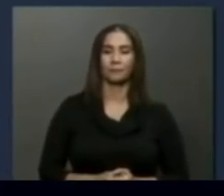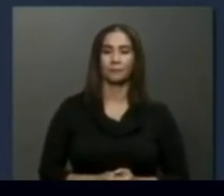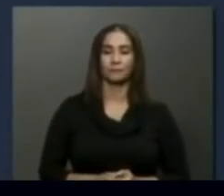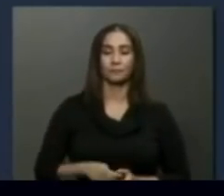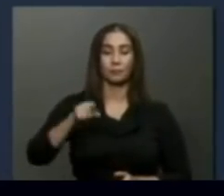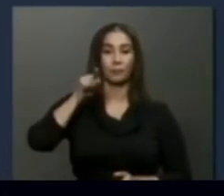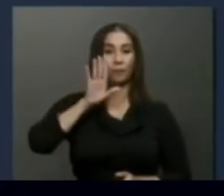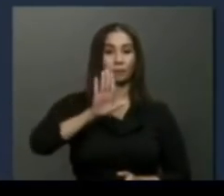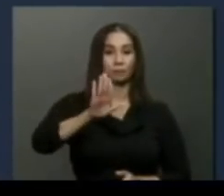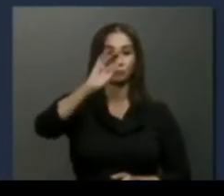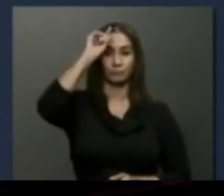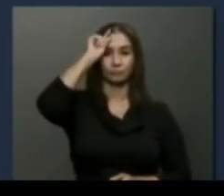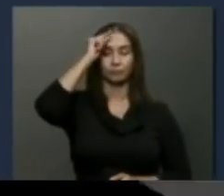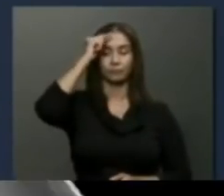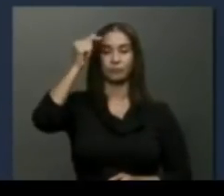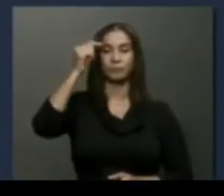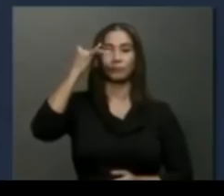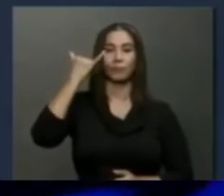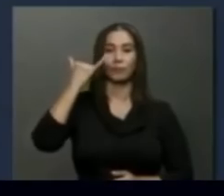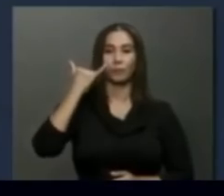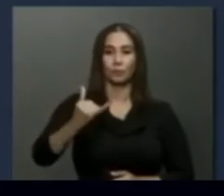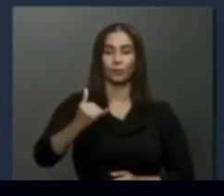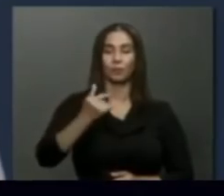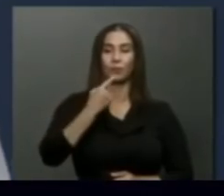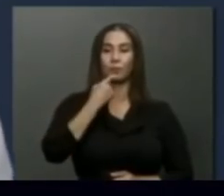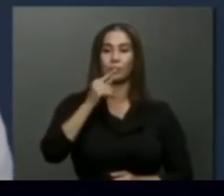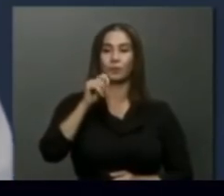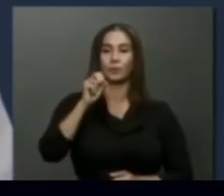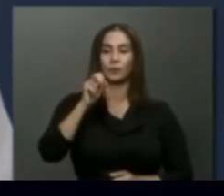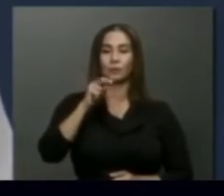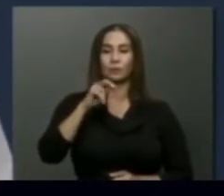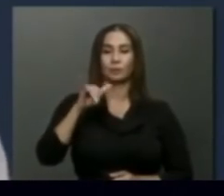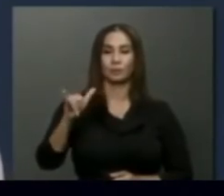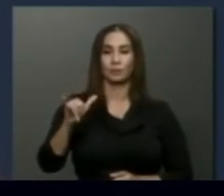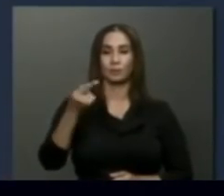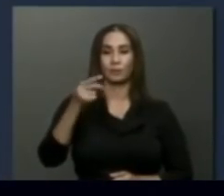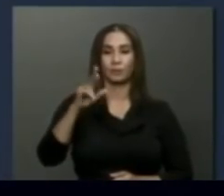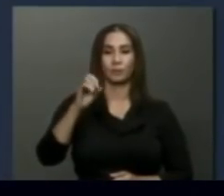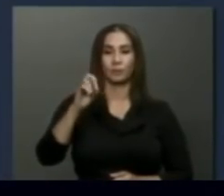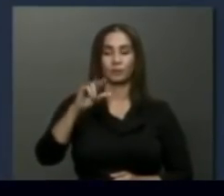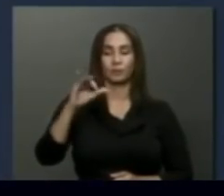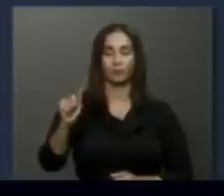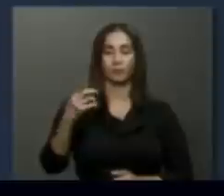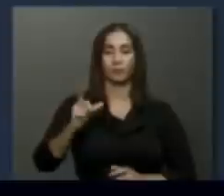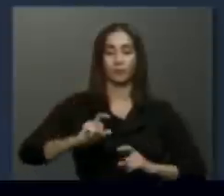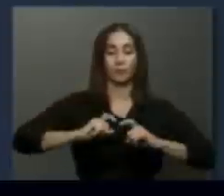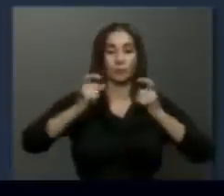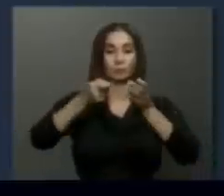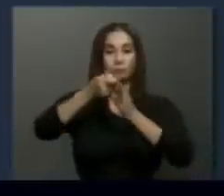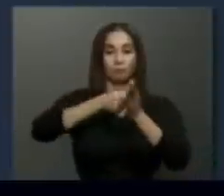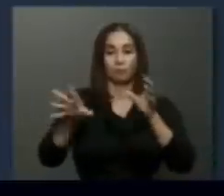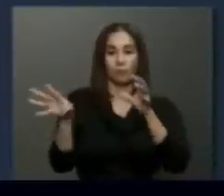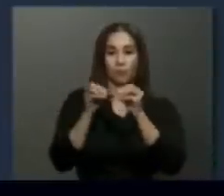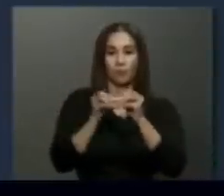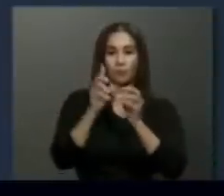su gobierno. Hoy, como dijo Tony, como dijo Gloria, le estamos entregando un